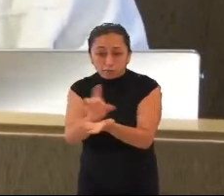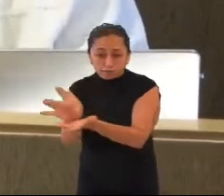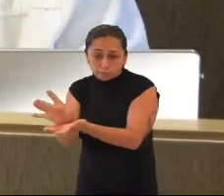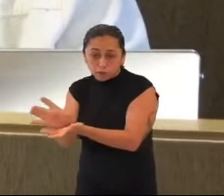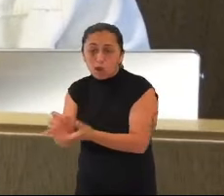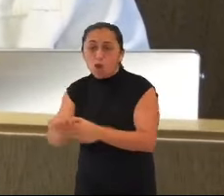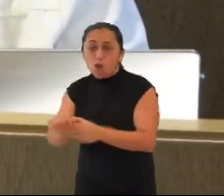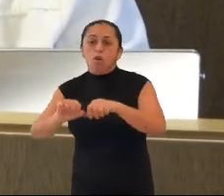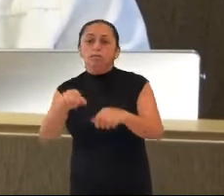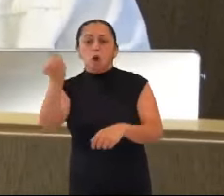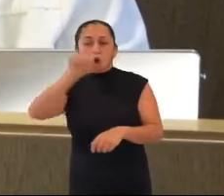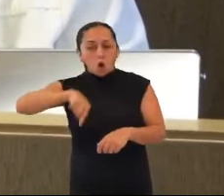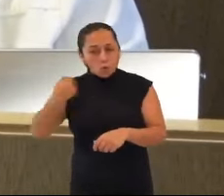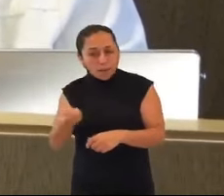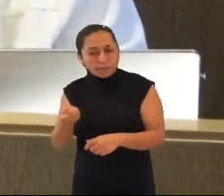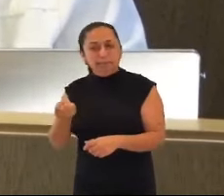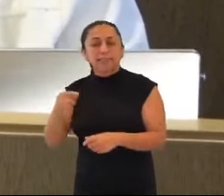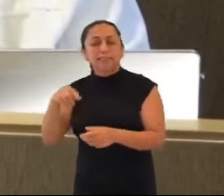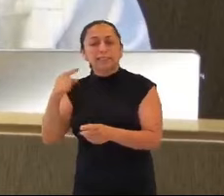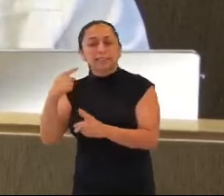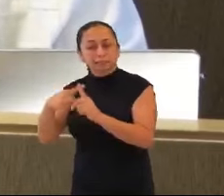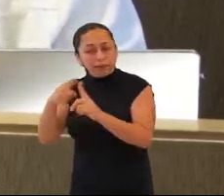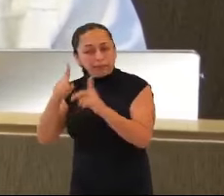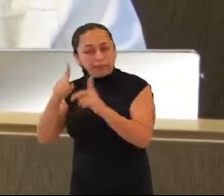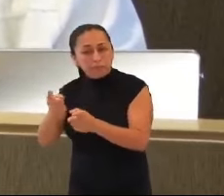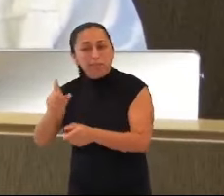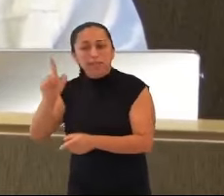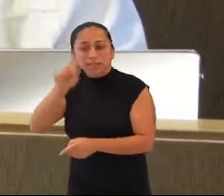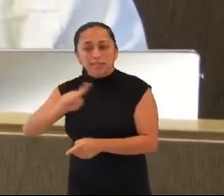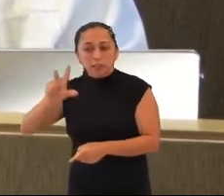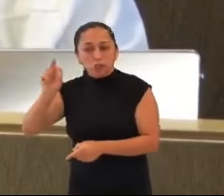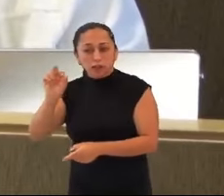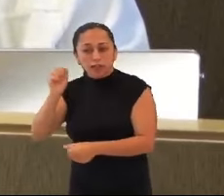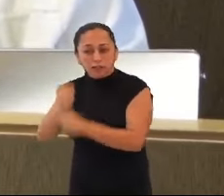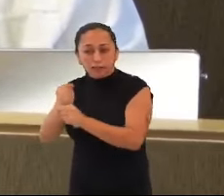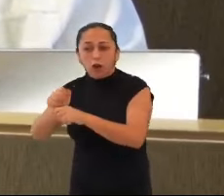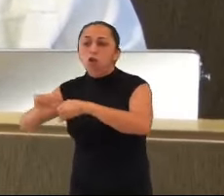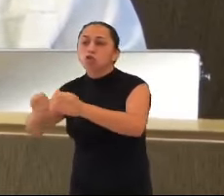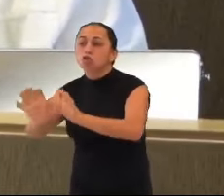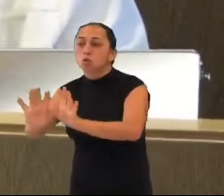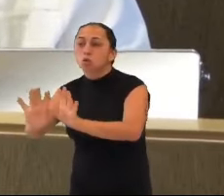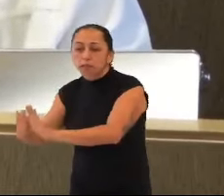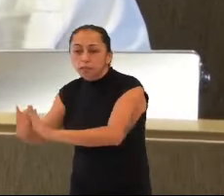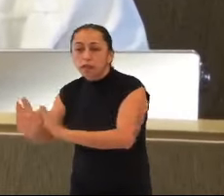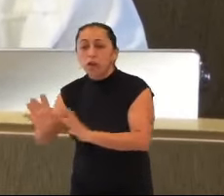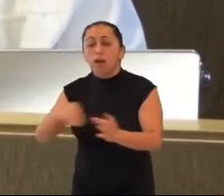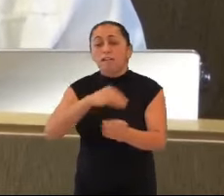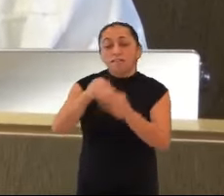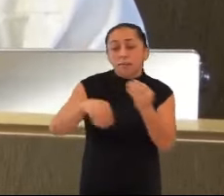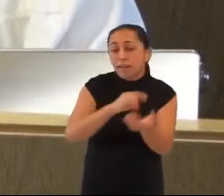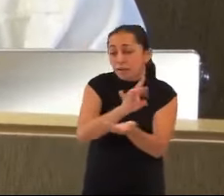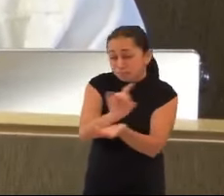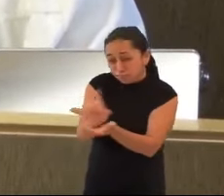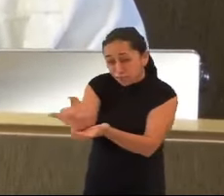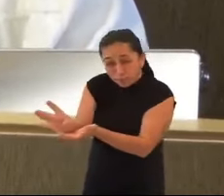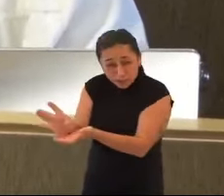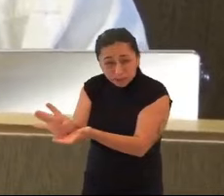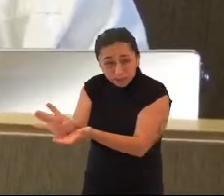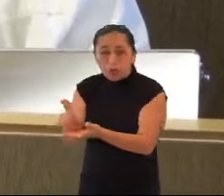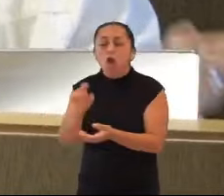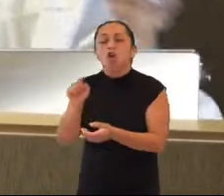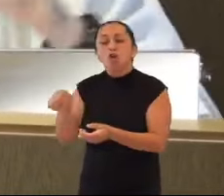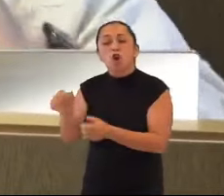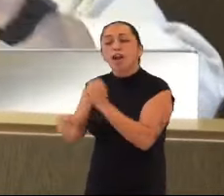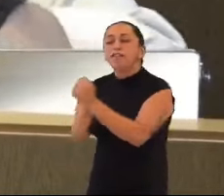otros 130. Hay más de 100, más de 60 familias despedidas, no directamente por la fábrica